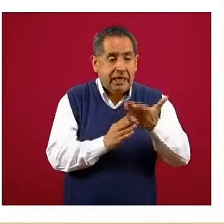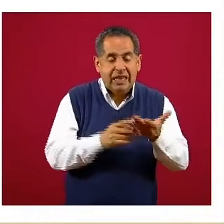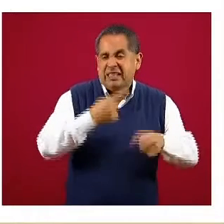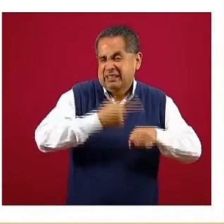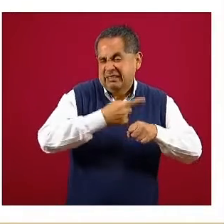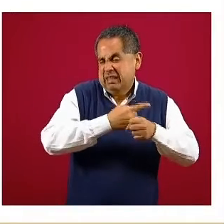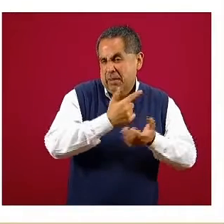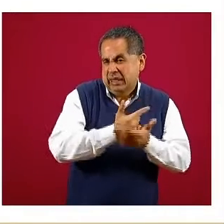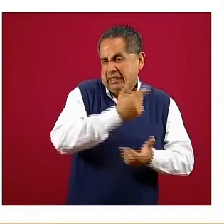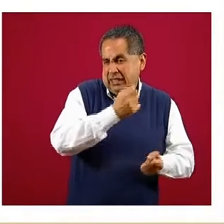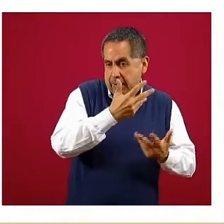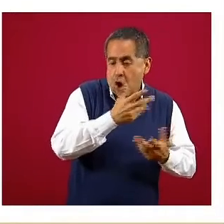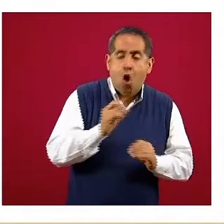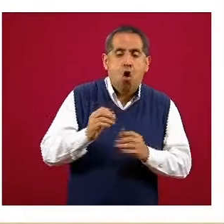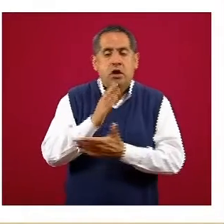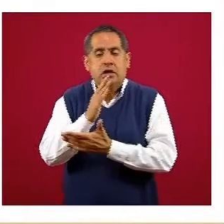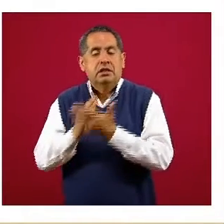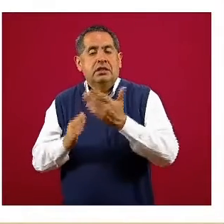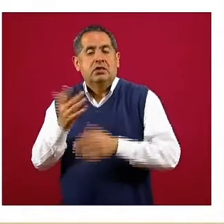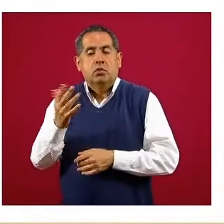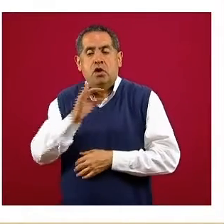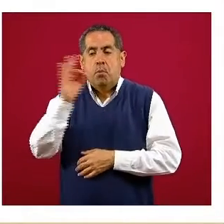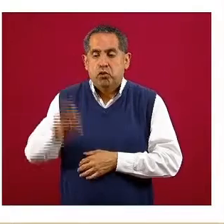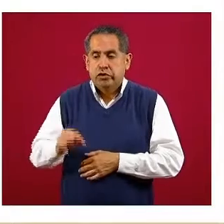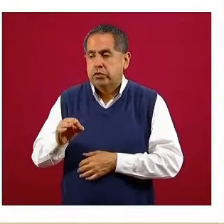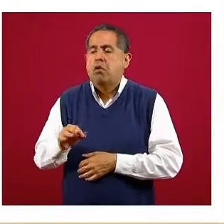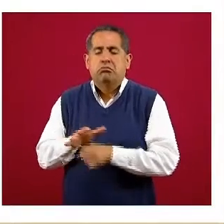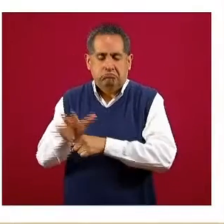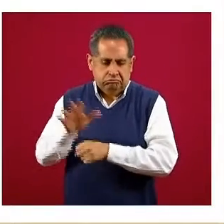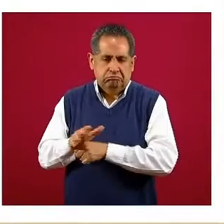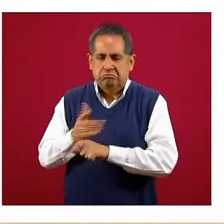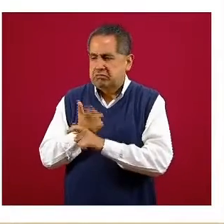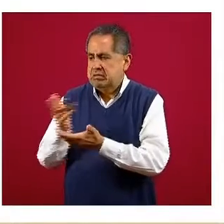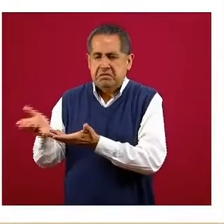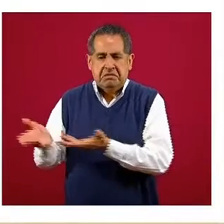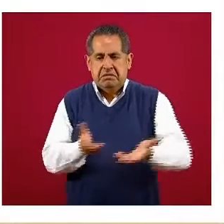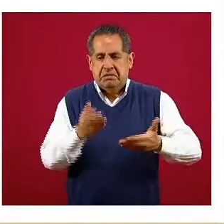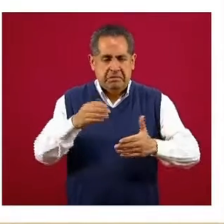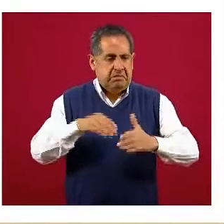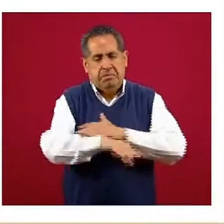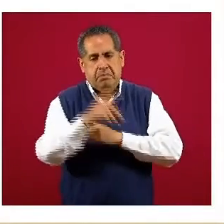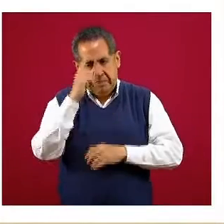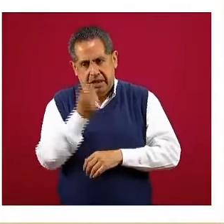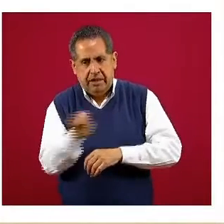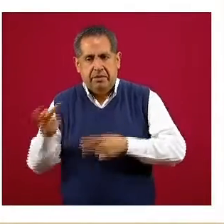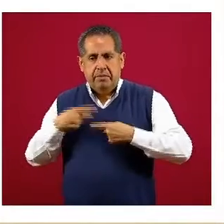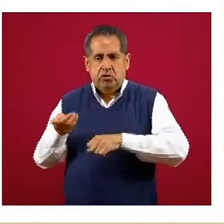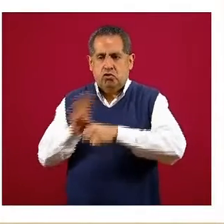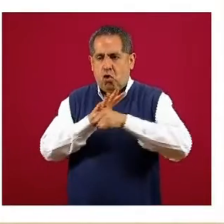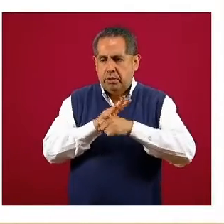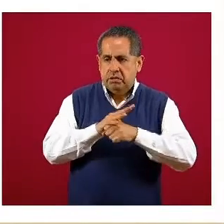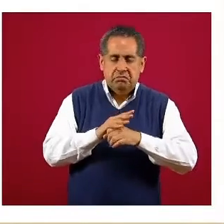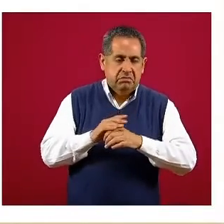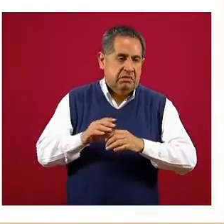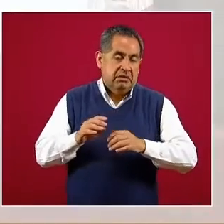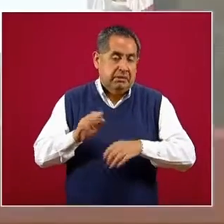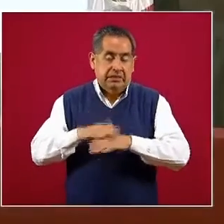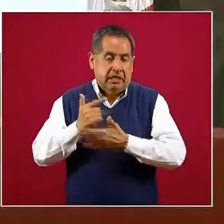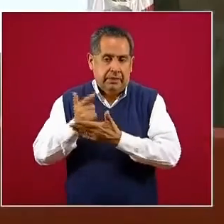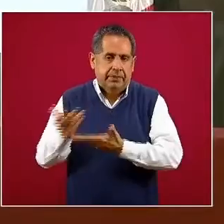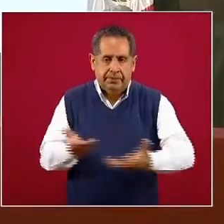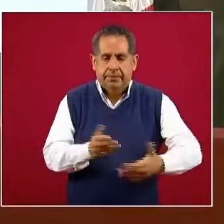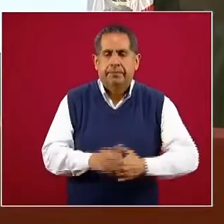por semana y también las muy desafortunadas muertes que se muestran en esta línea oscura que está en el